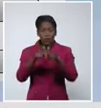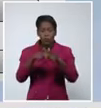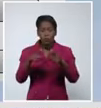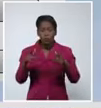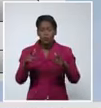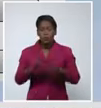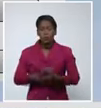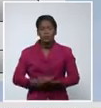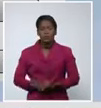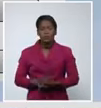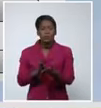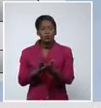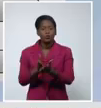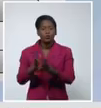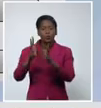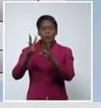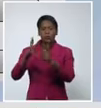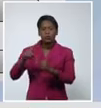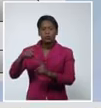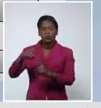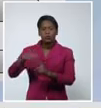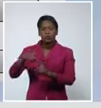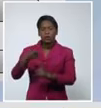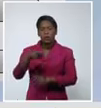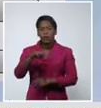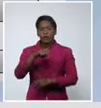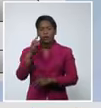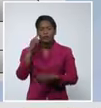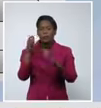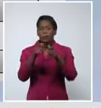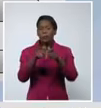de casos activos ayer muy elevada,